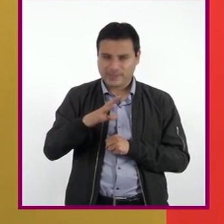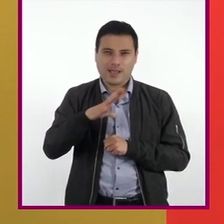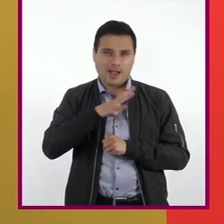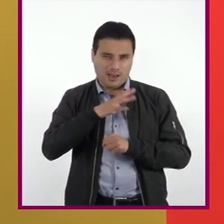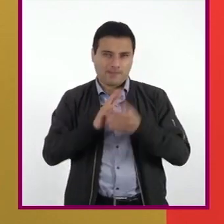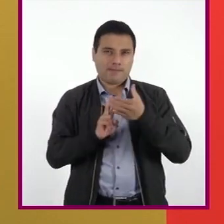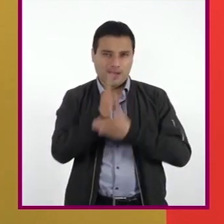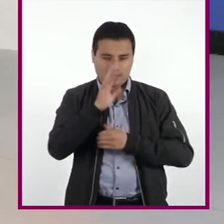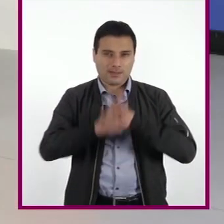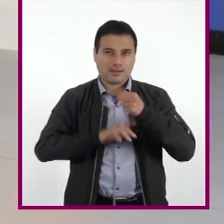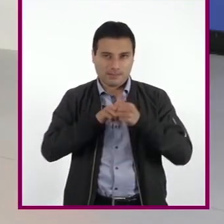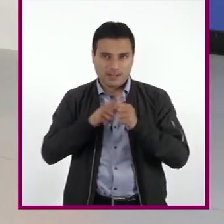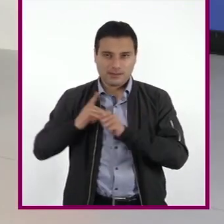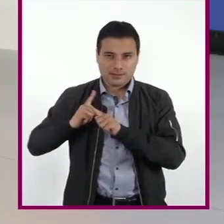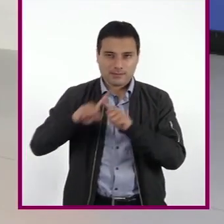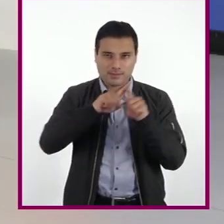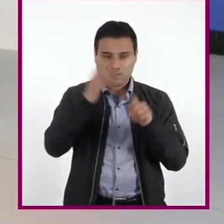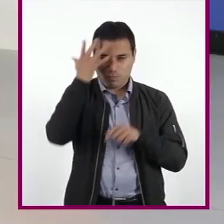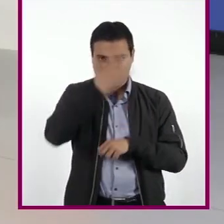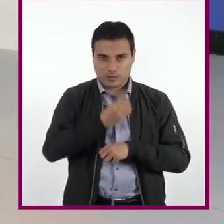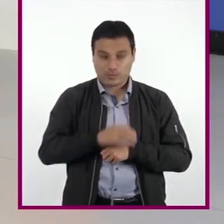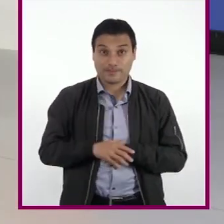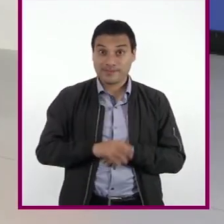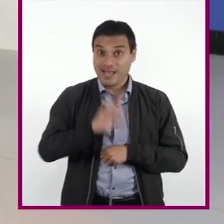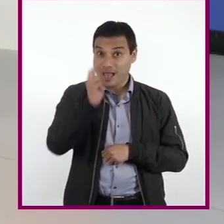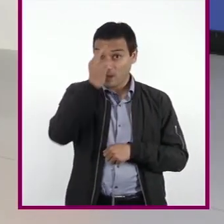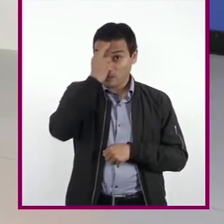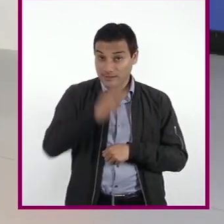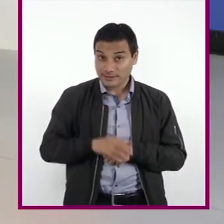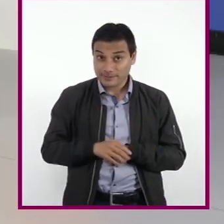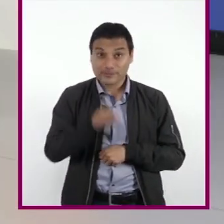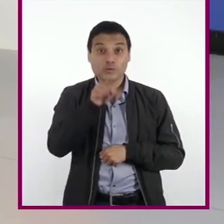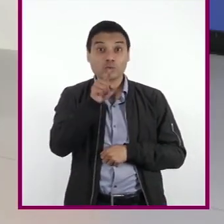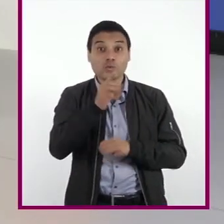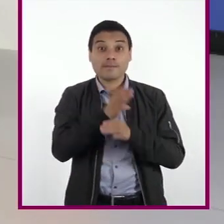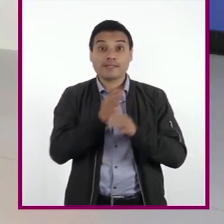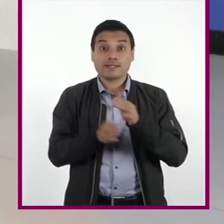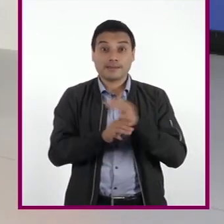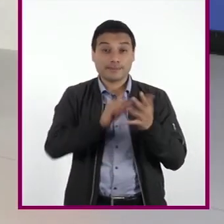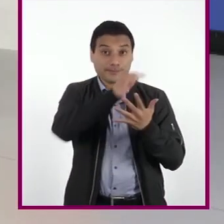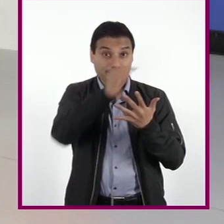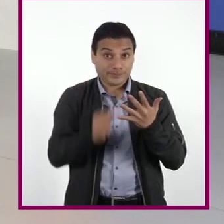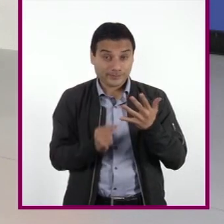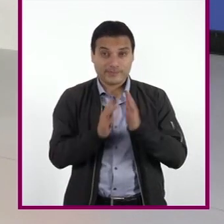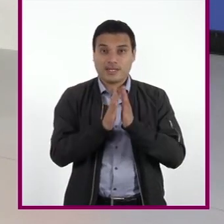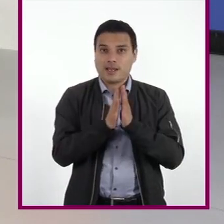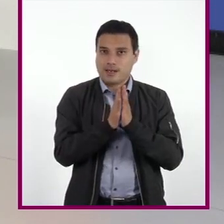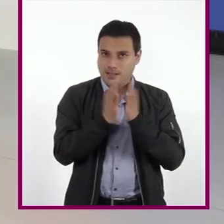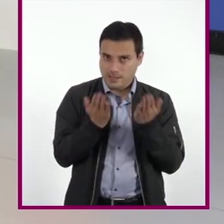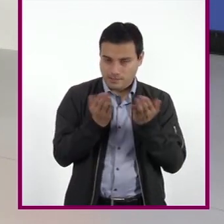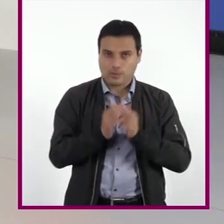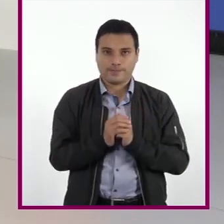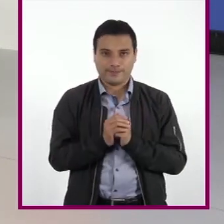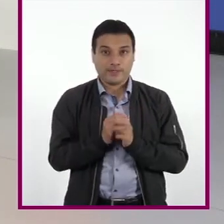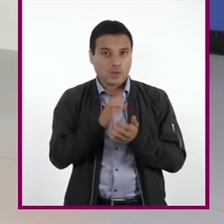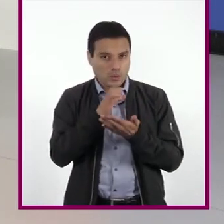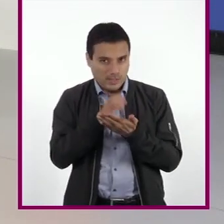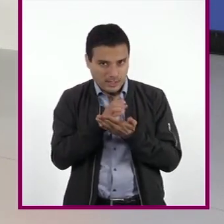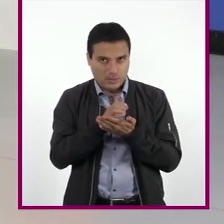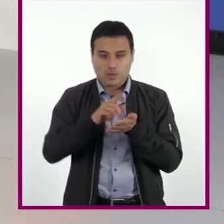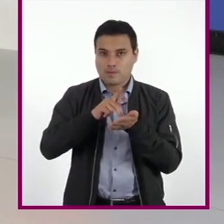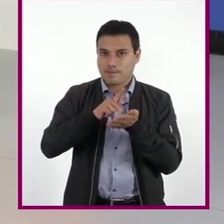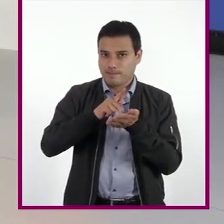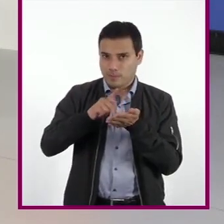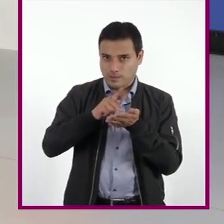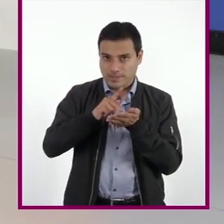biodiversidad en México. Recuerden que deben tener preparados los materiales: libro de texto, cuaderno y bolígrafo.